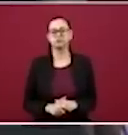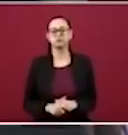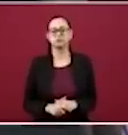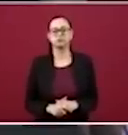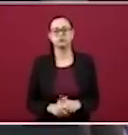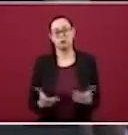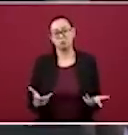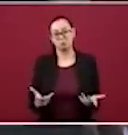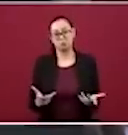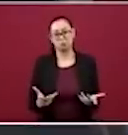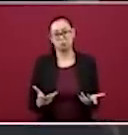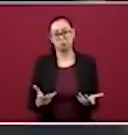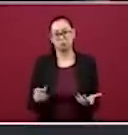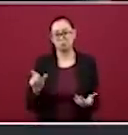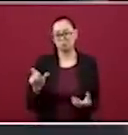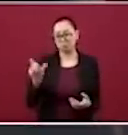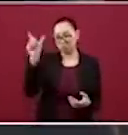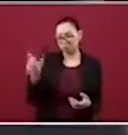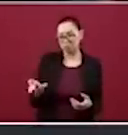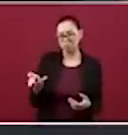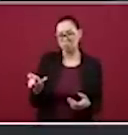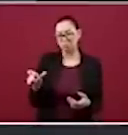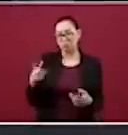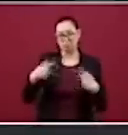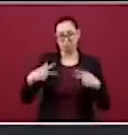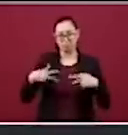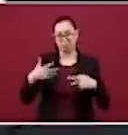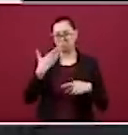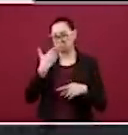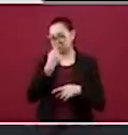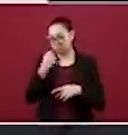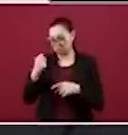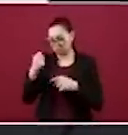consideraban lo que perdía nuestro país con la corrupción.